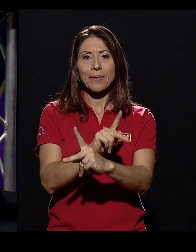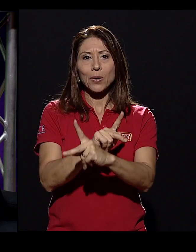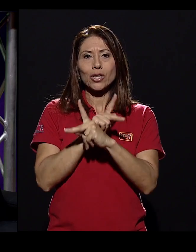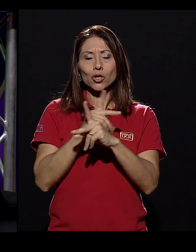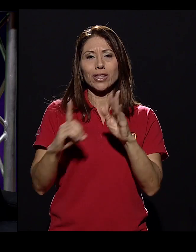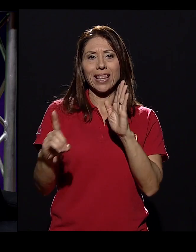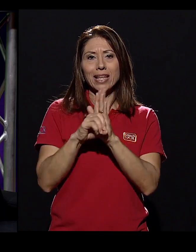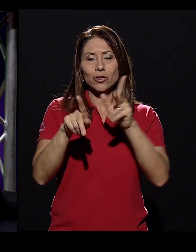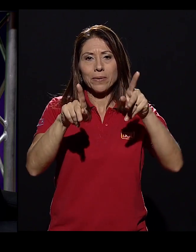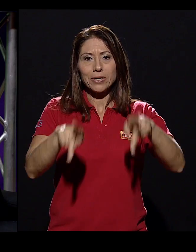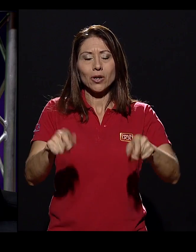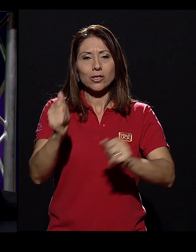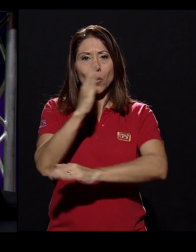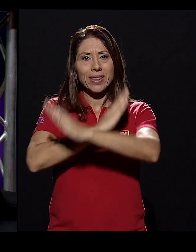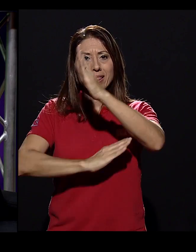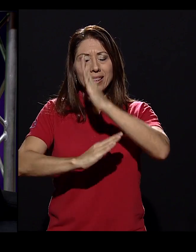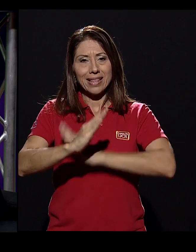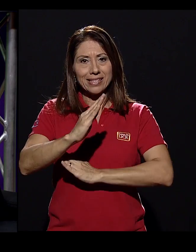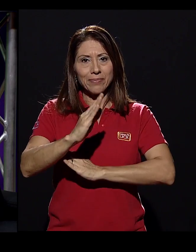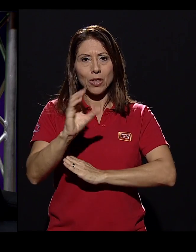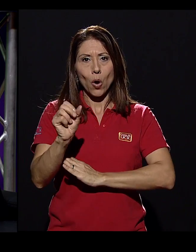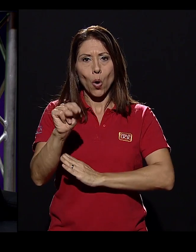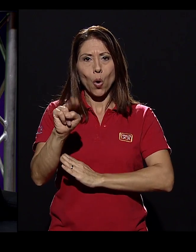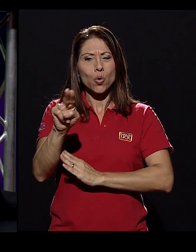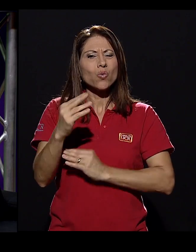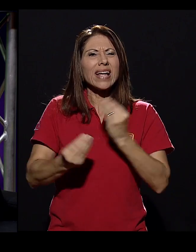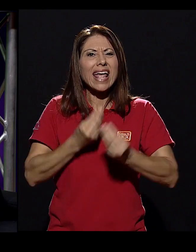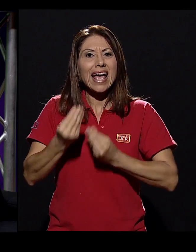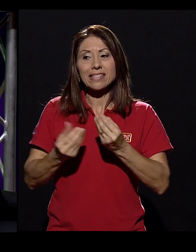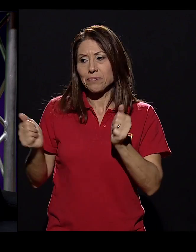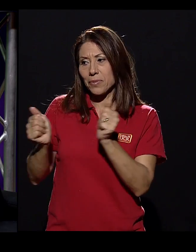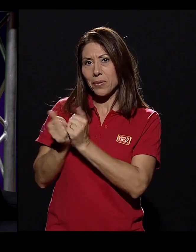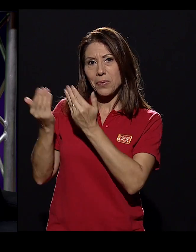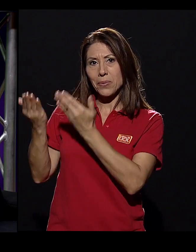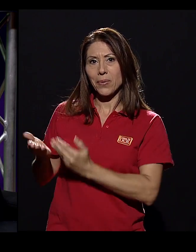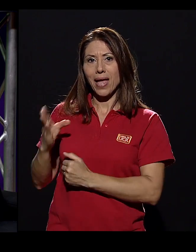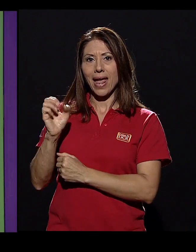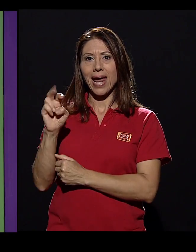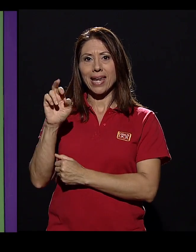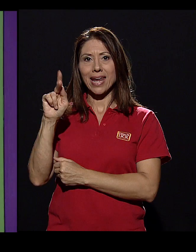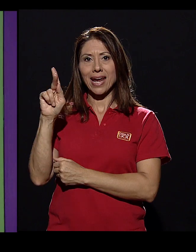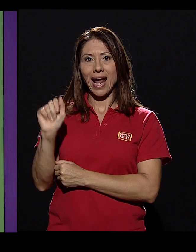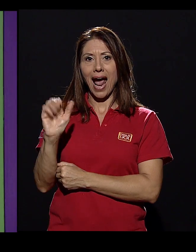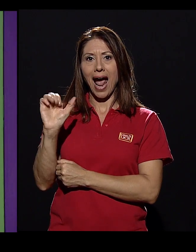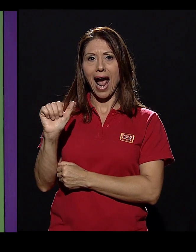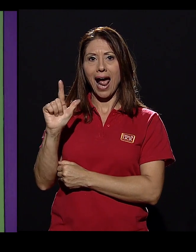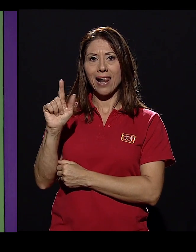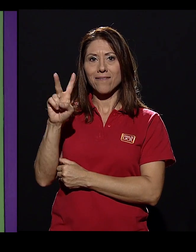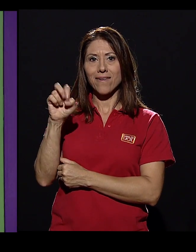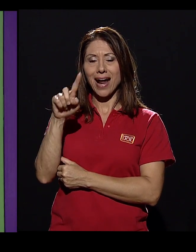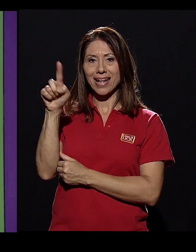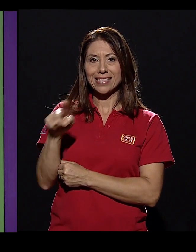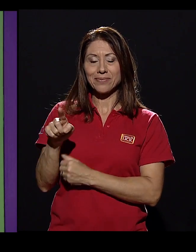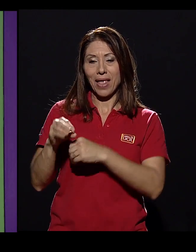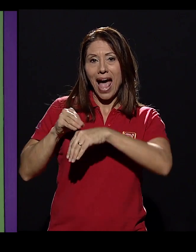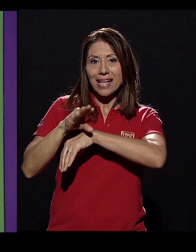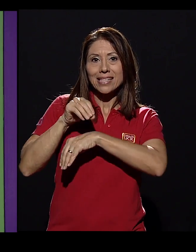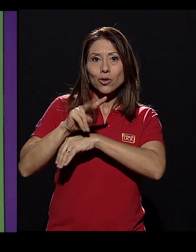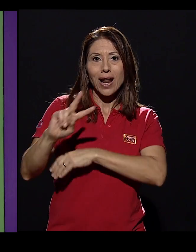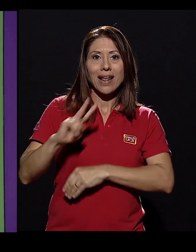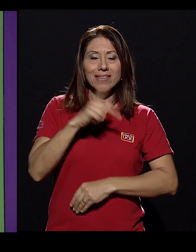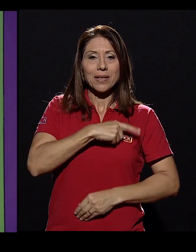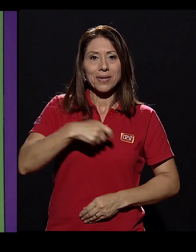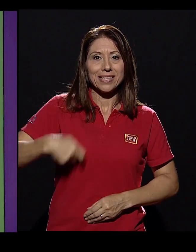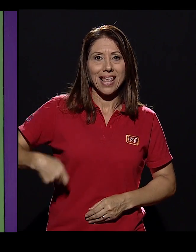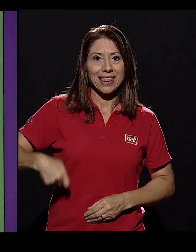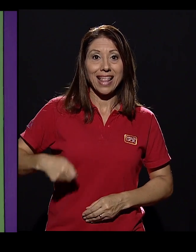sobre Protección de Derechos de las Personas con Discapacidad de la ONU, y nos acompaña Erika Álvarez, asesora de la Vicepresidenta de la